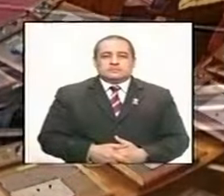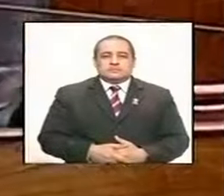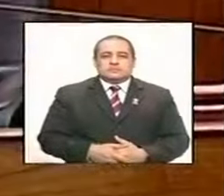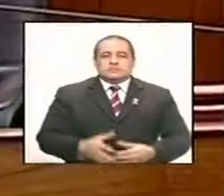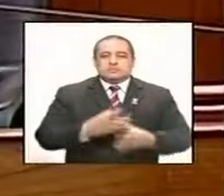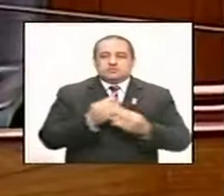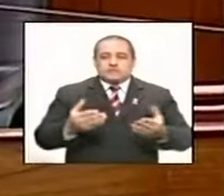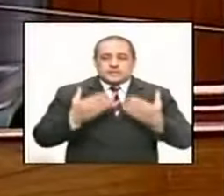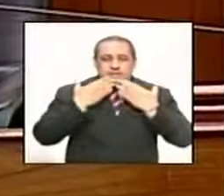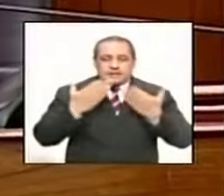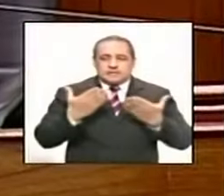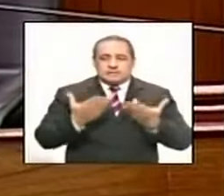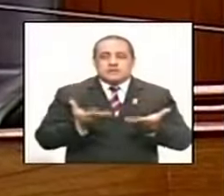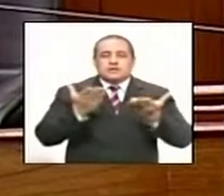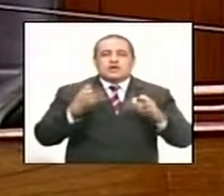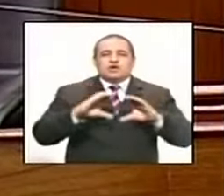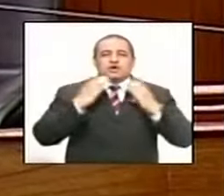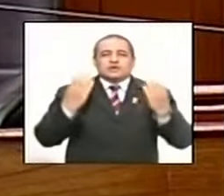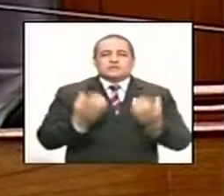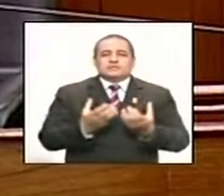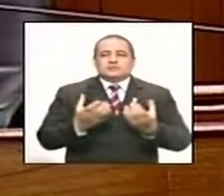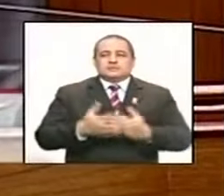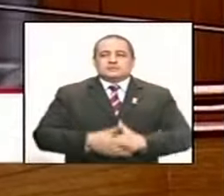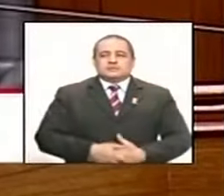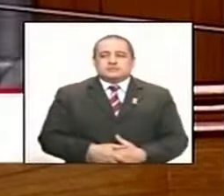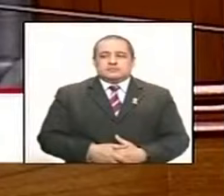Muchas gracias. Colega congresista,